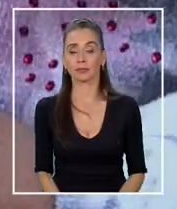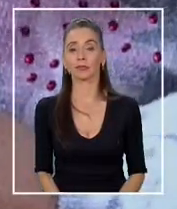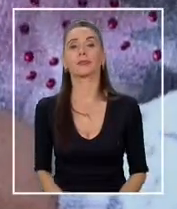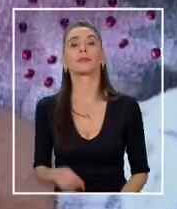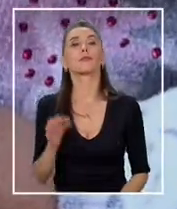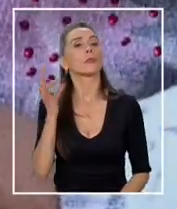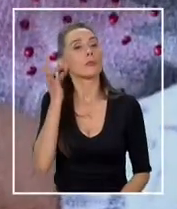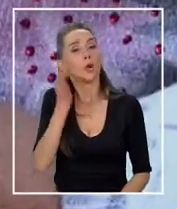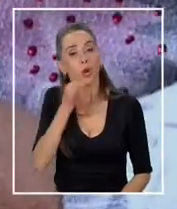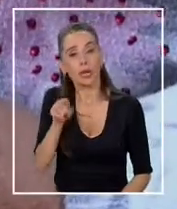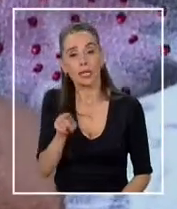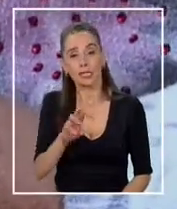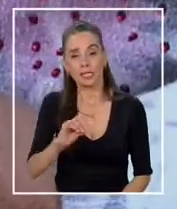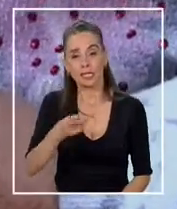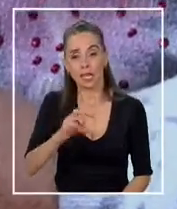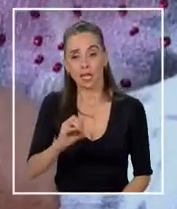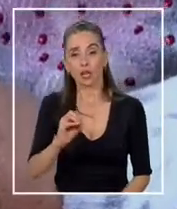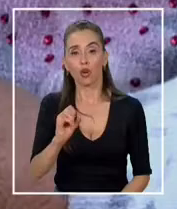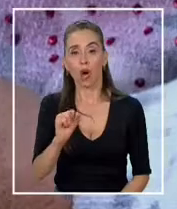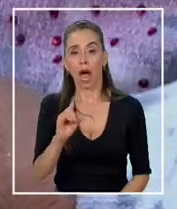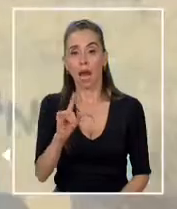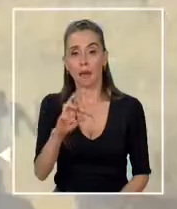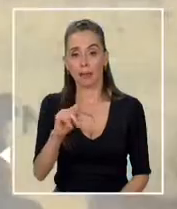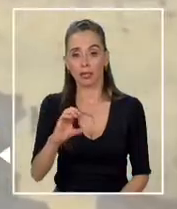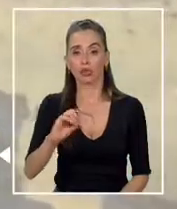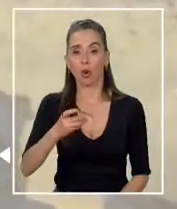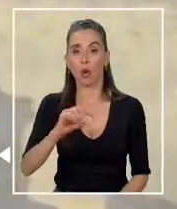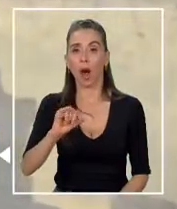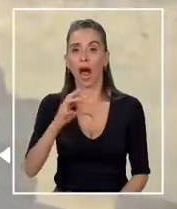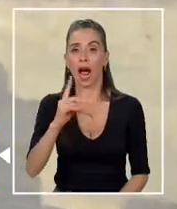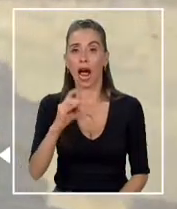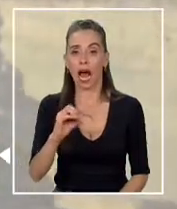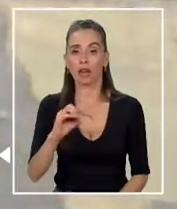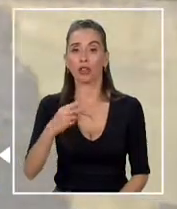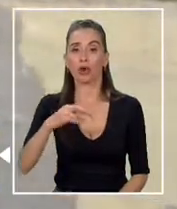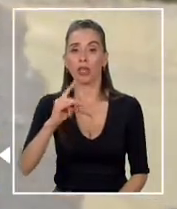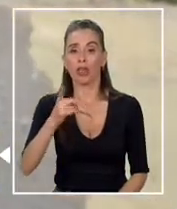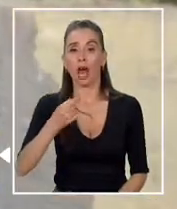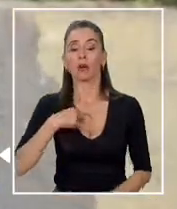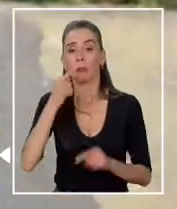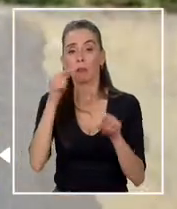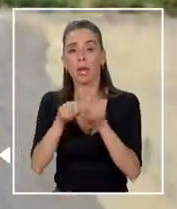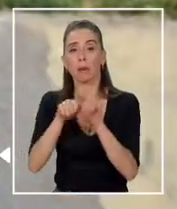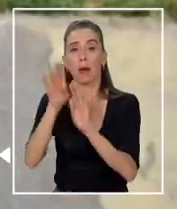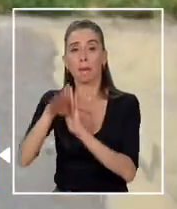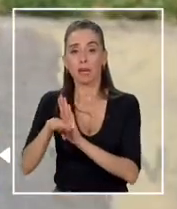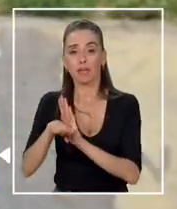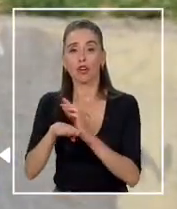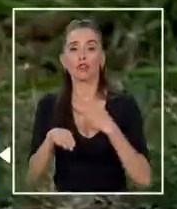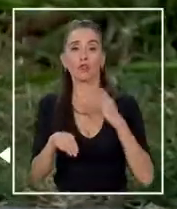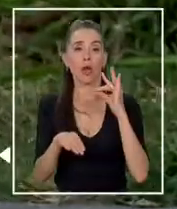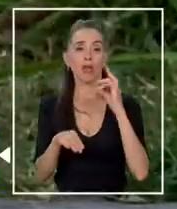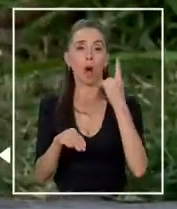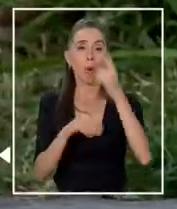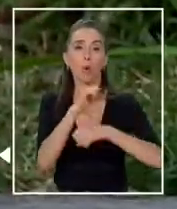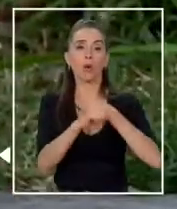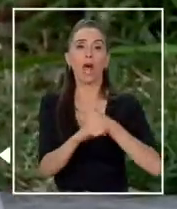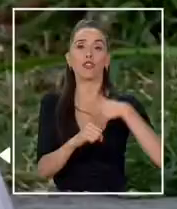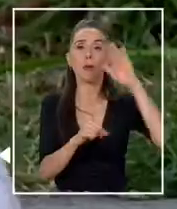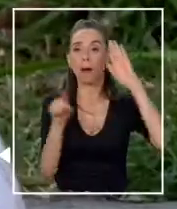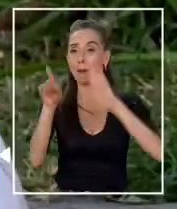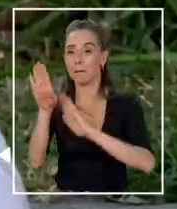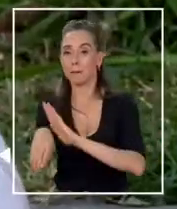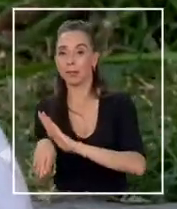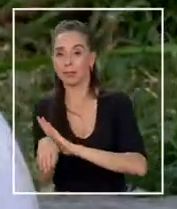Él es Sergio Alberto Gajardo Hidalgo, mi hermano menor, con diferencia de un año. Como le